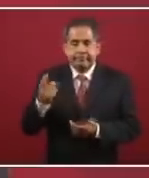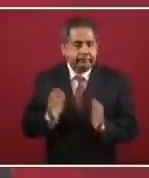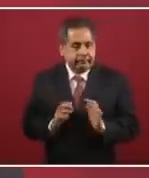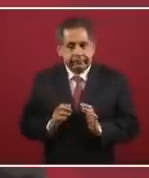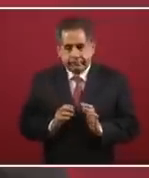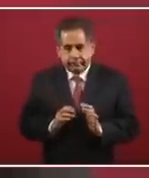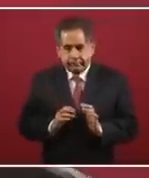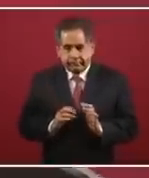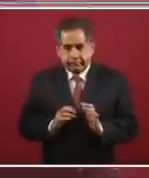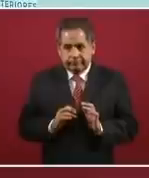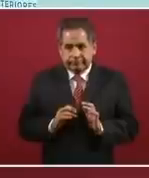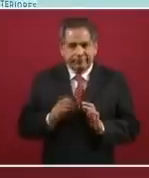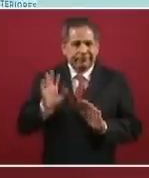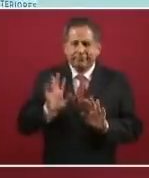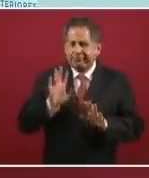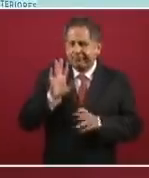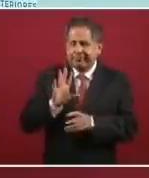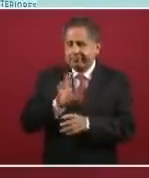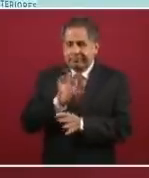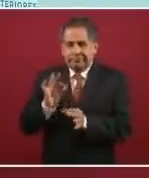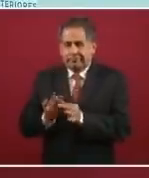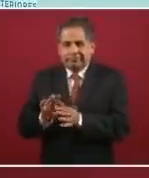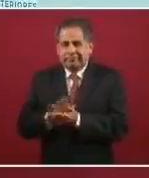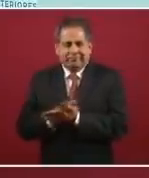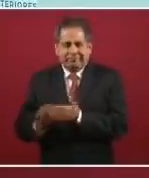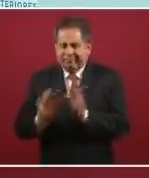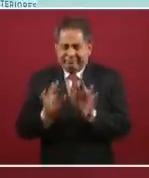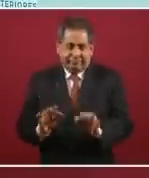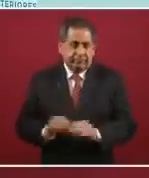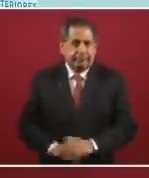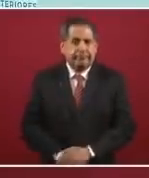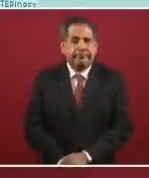prácticamente lo tenemos cubierto en su totalidad.